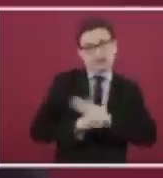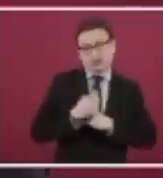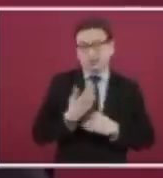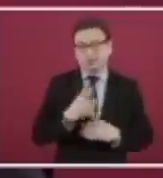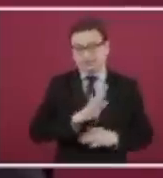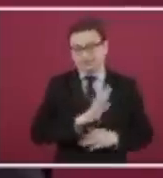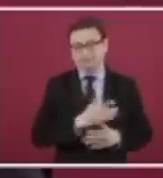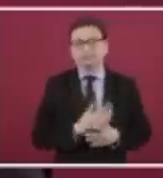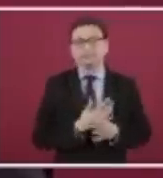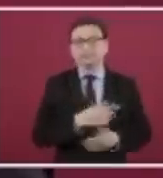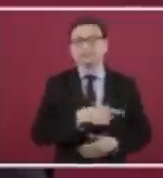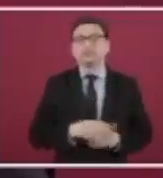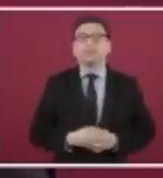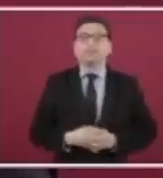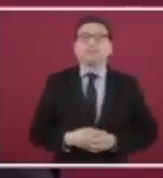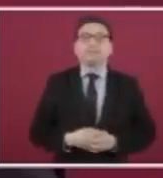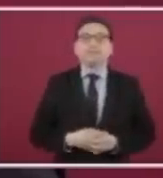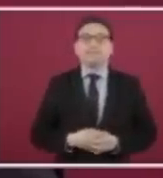que